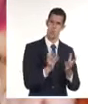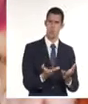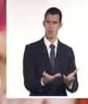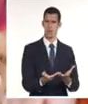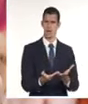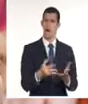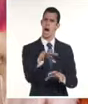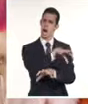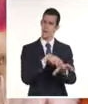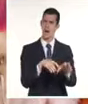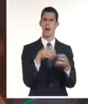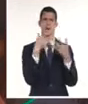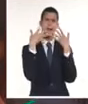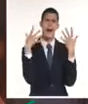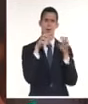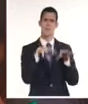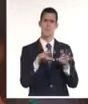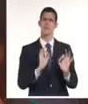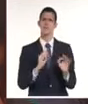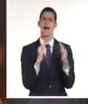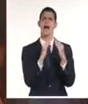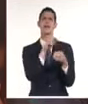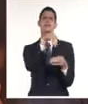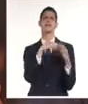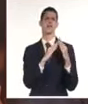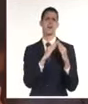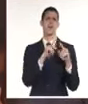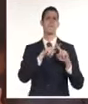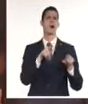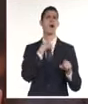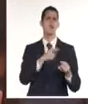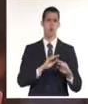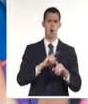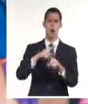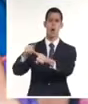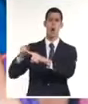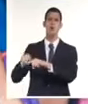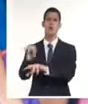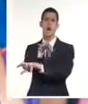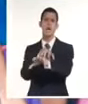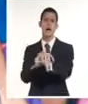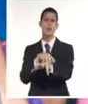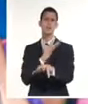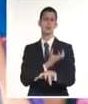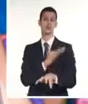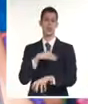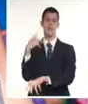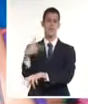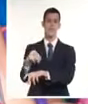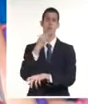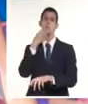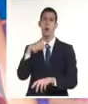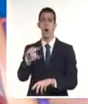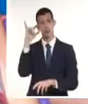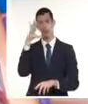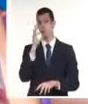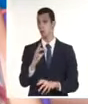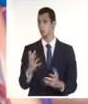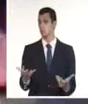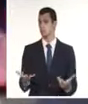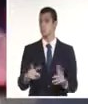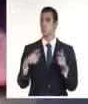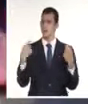es que muchos son los desafíos de quienes se encuentran encargados de velar por la implementación de los artículos en la ley. Un pilar